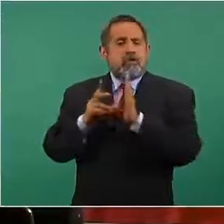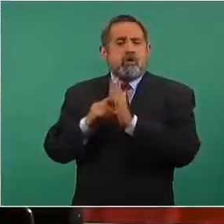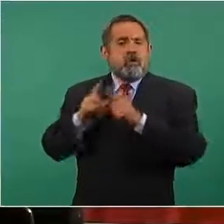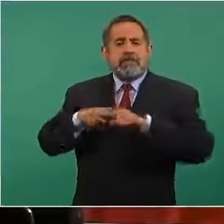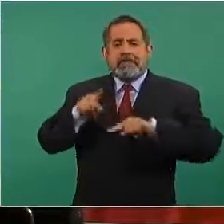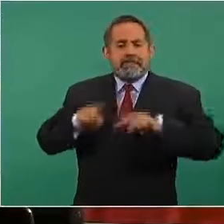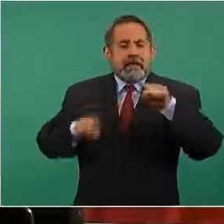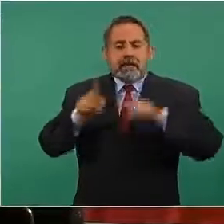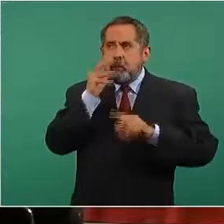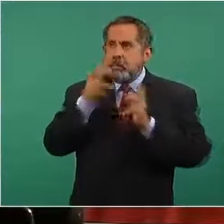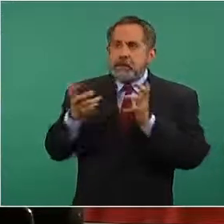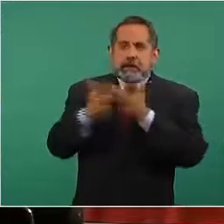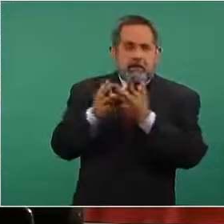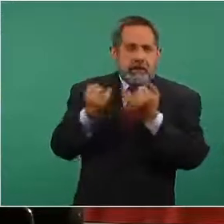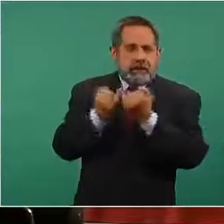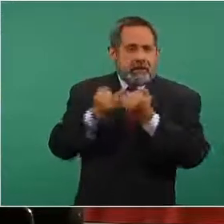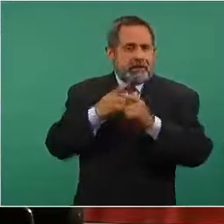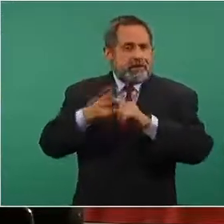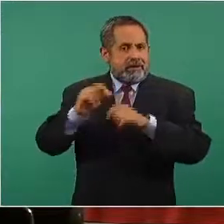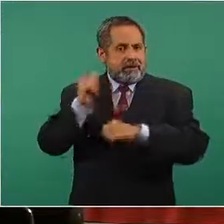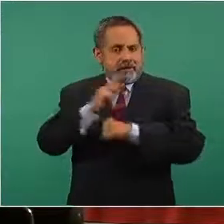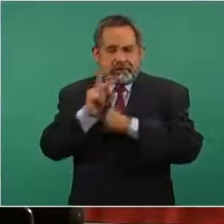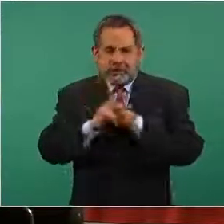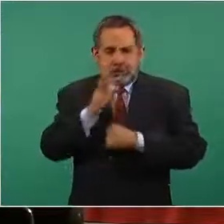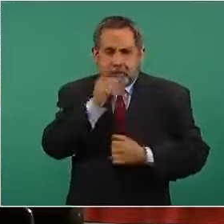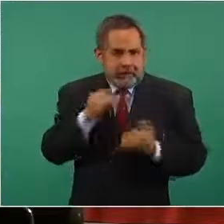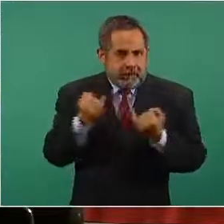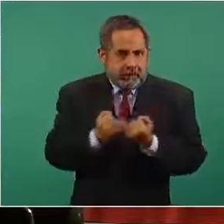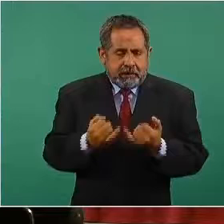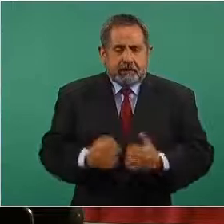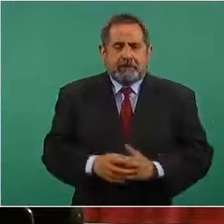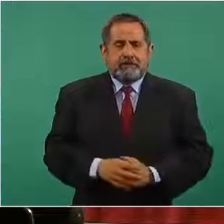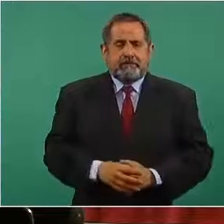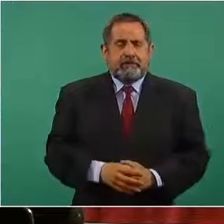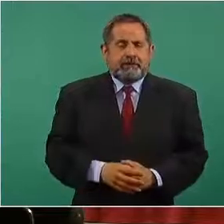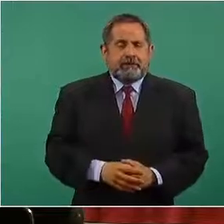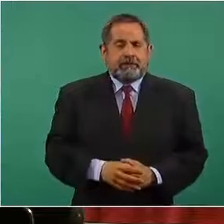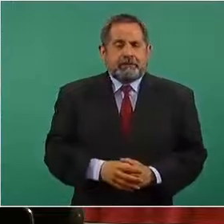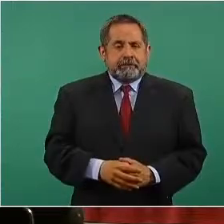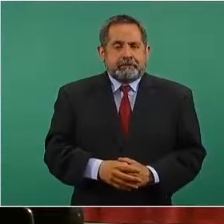cuesta trabajo hacer las comparaciones. La siguiente, por favor.